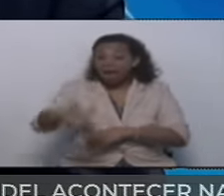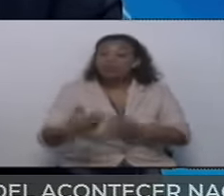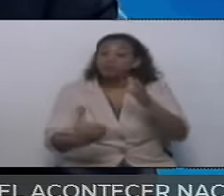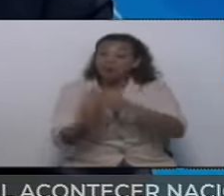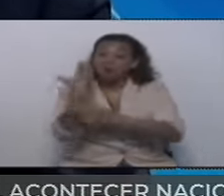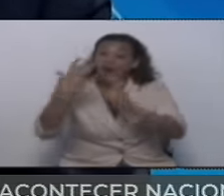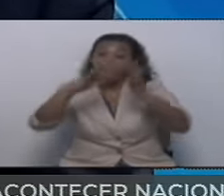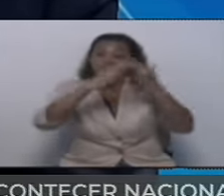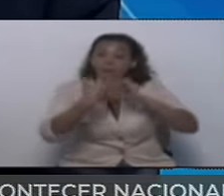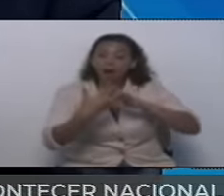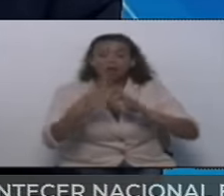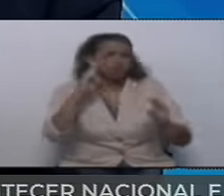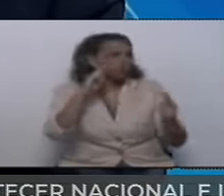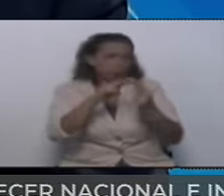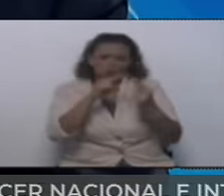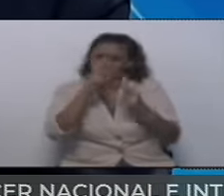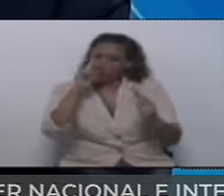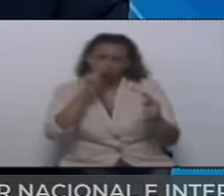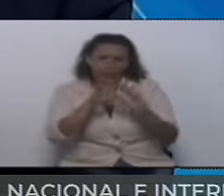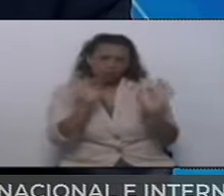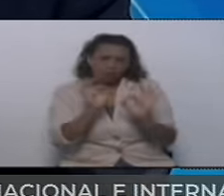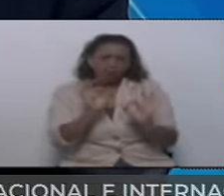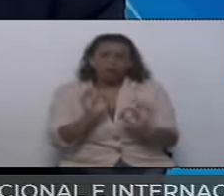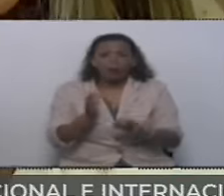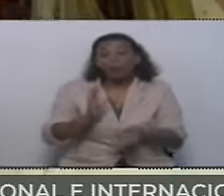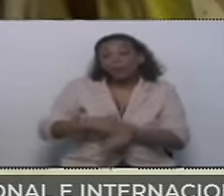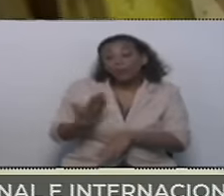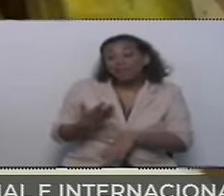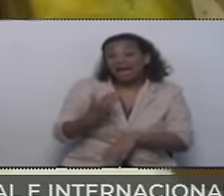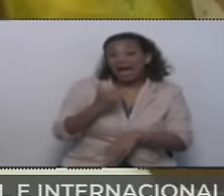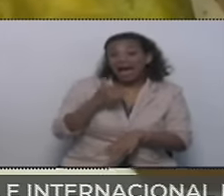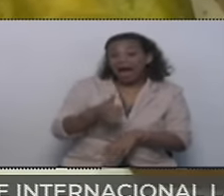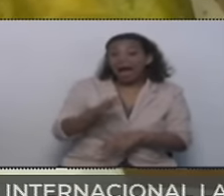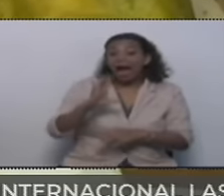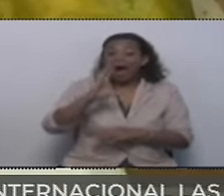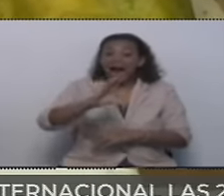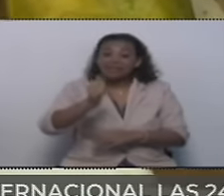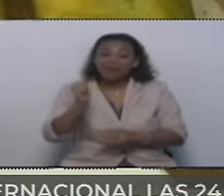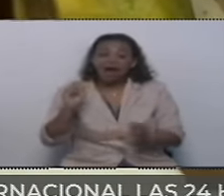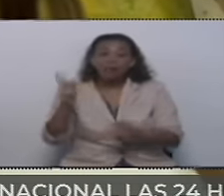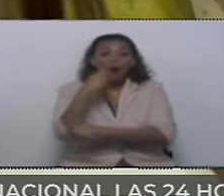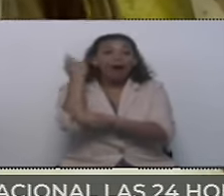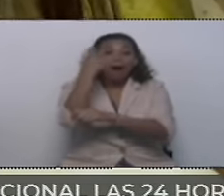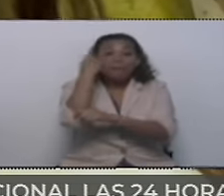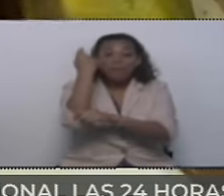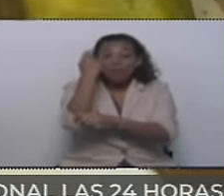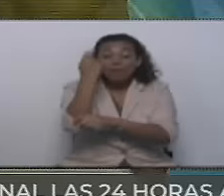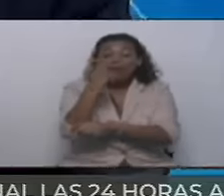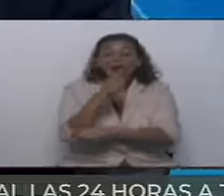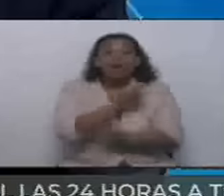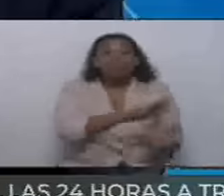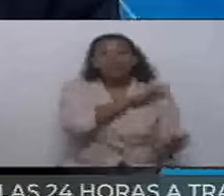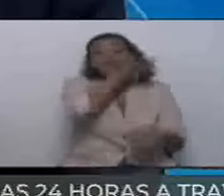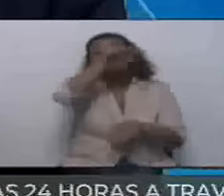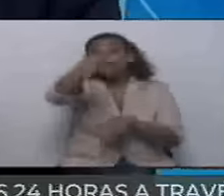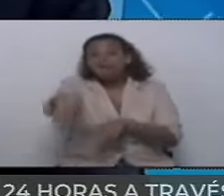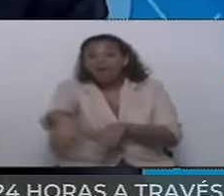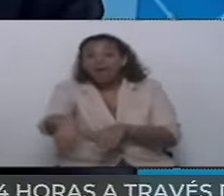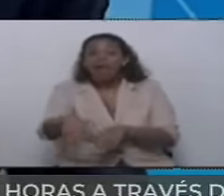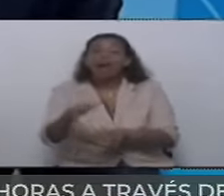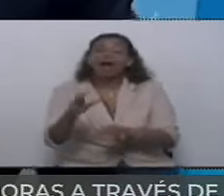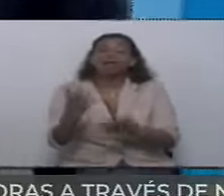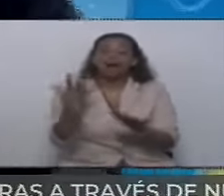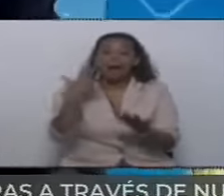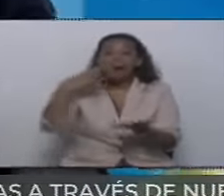Bueno, yo no la conozco de hace mucho tiempo, presidente, porque yo soy de Achagua, estado Apure. De Achagua te viniste tú, una apureña, sí, mira, señor, en La